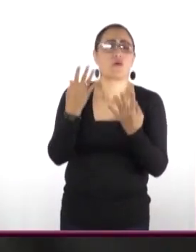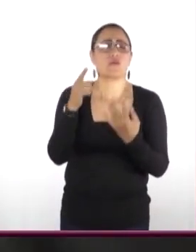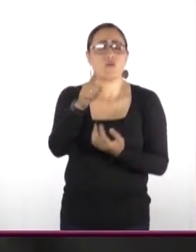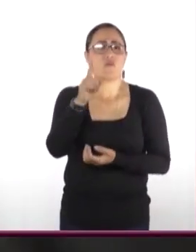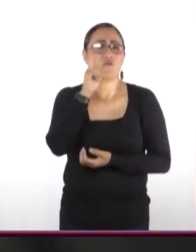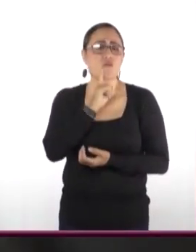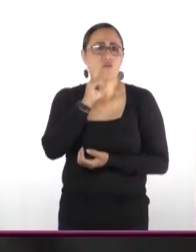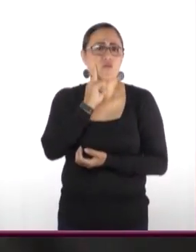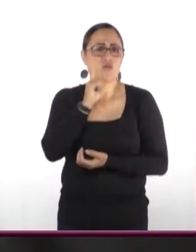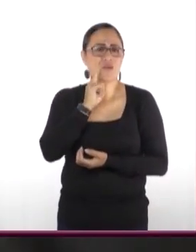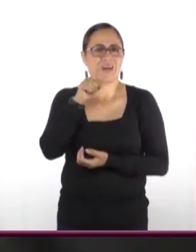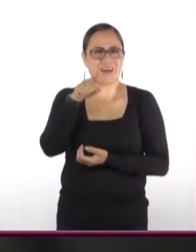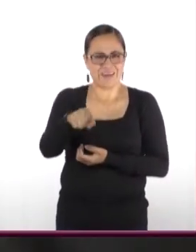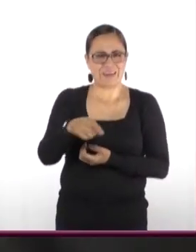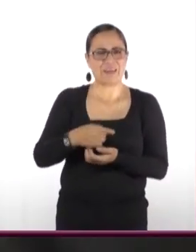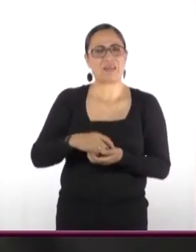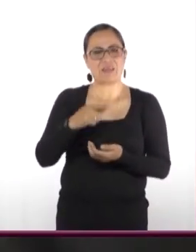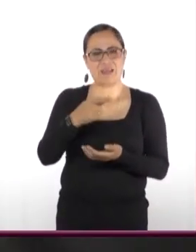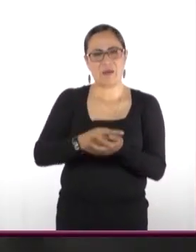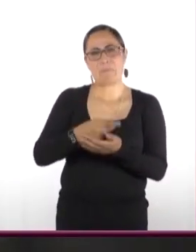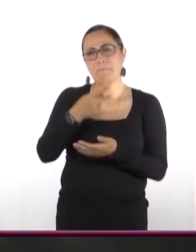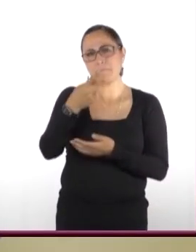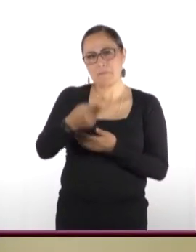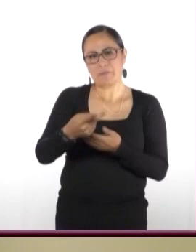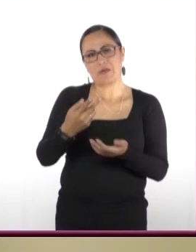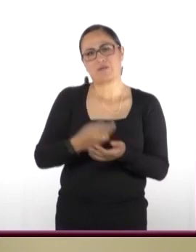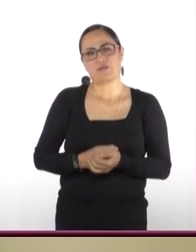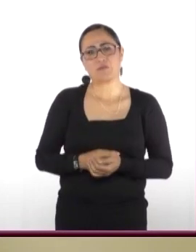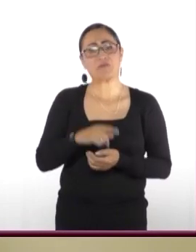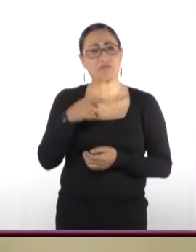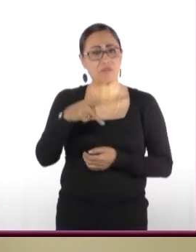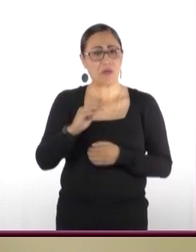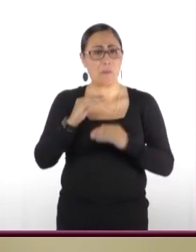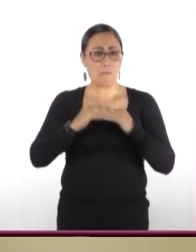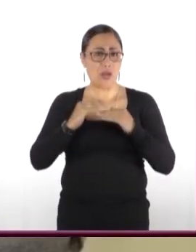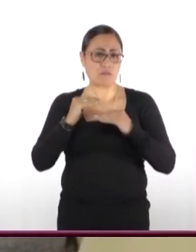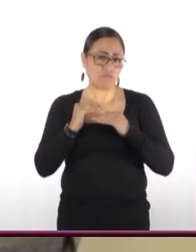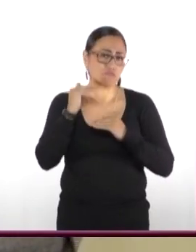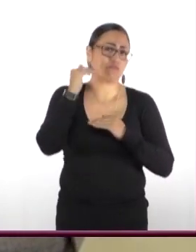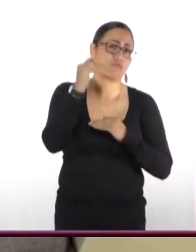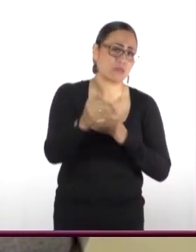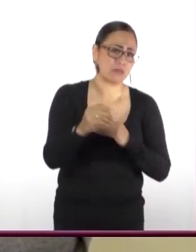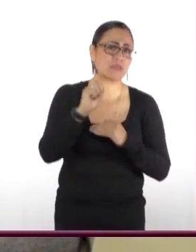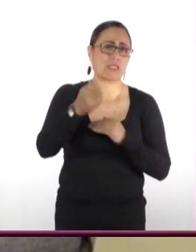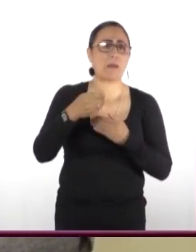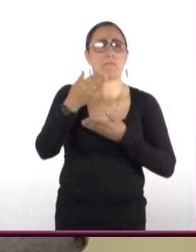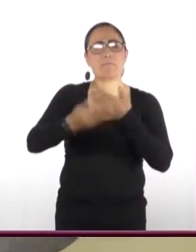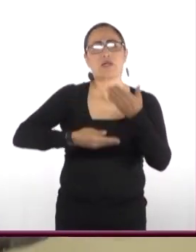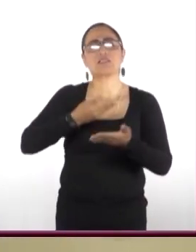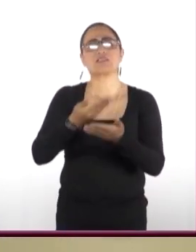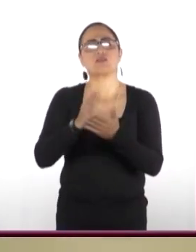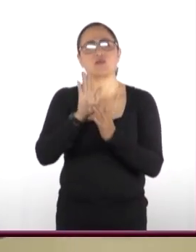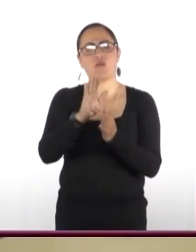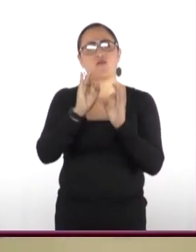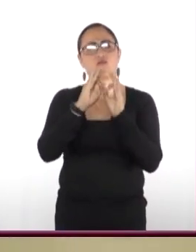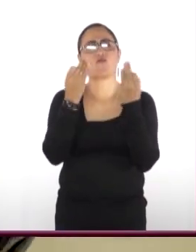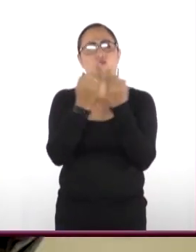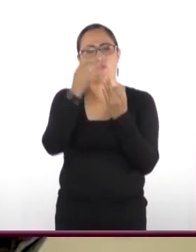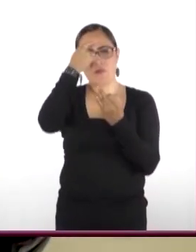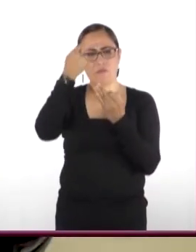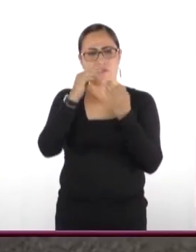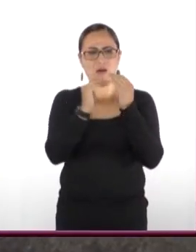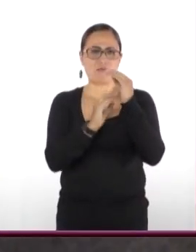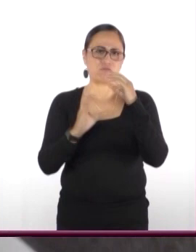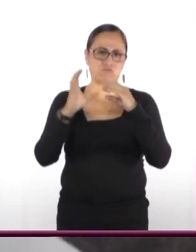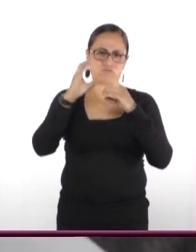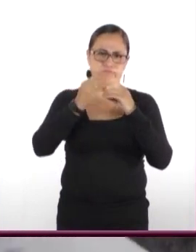récord por hacer este origami de manera demostrativa, pero ella fue un paso más allá y presentó una fórmula para calcular el espesor